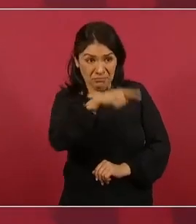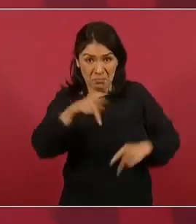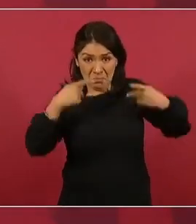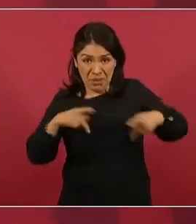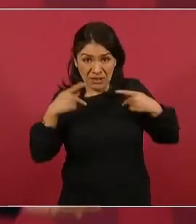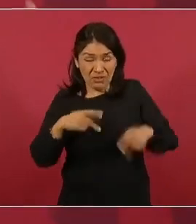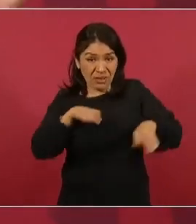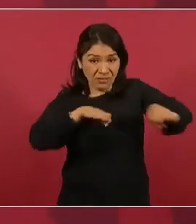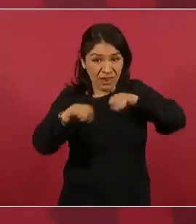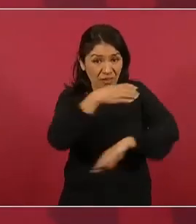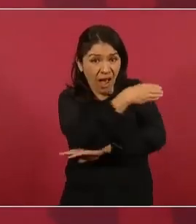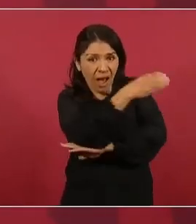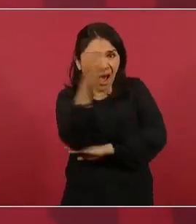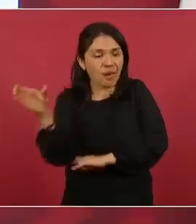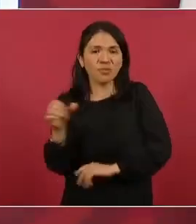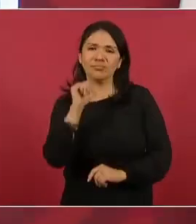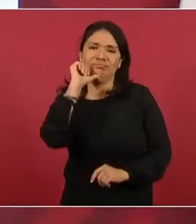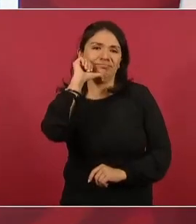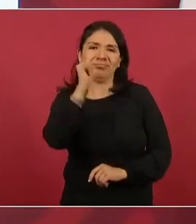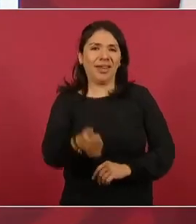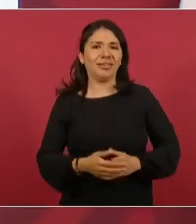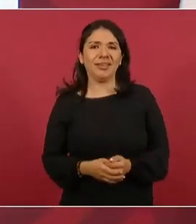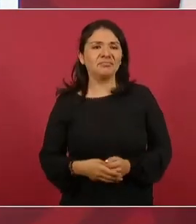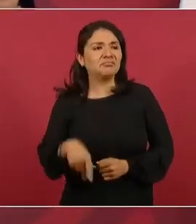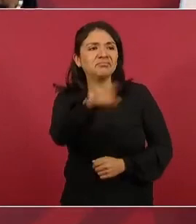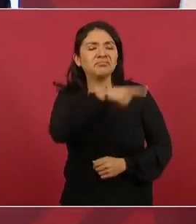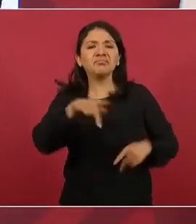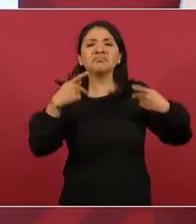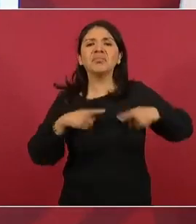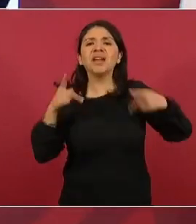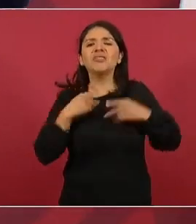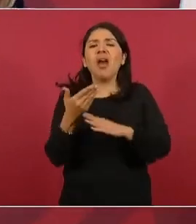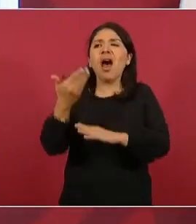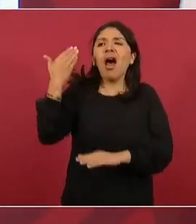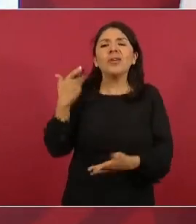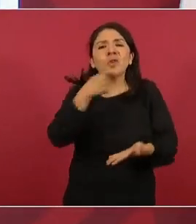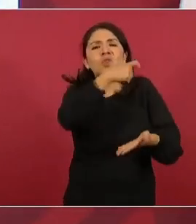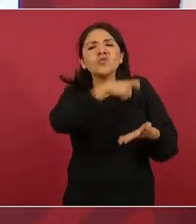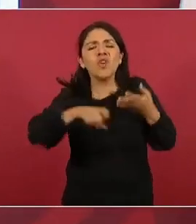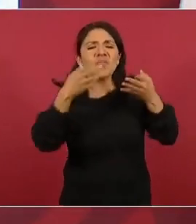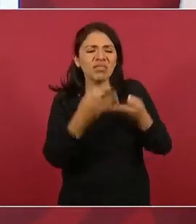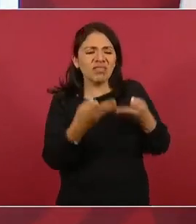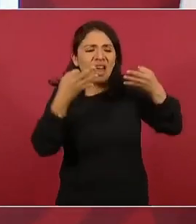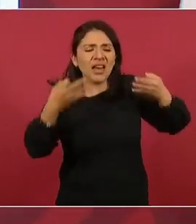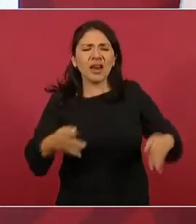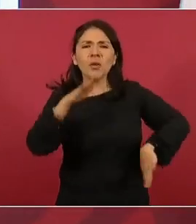sino los que compraron grandes extensiones de terreno,